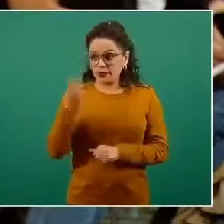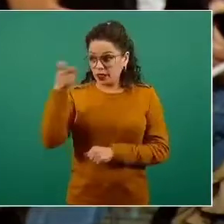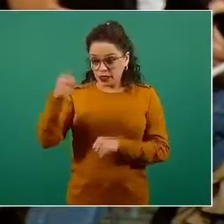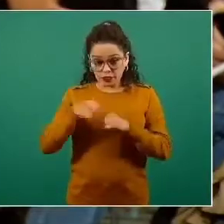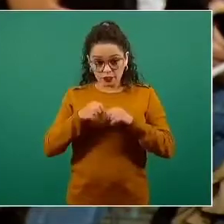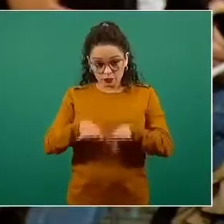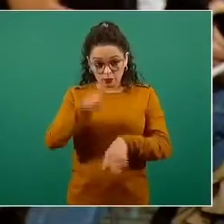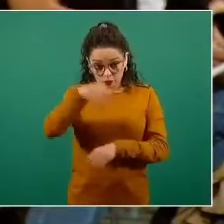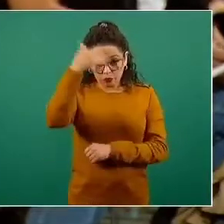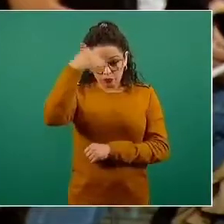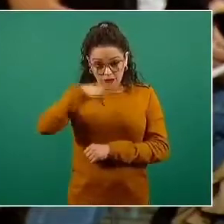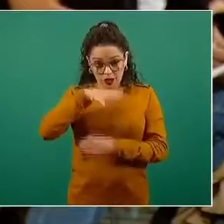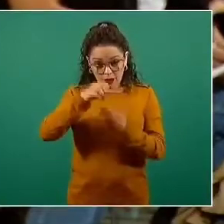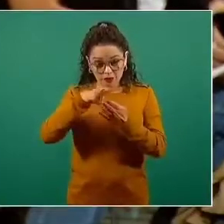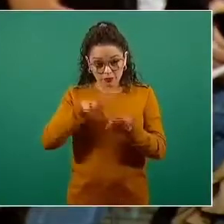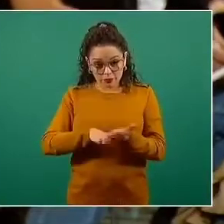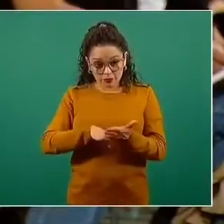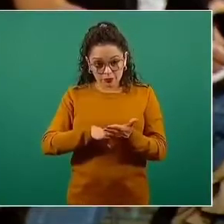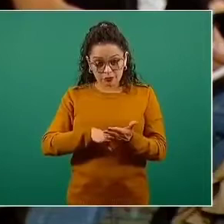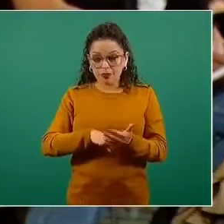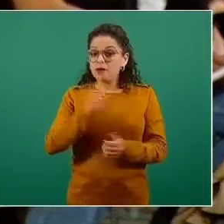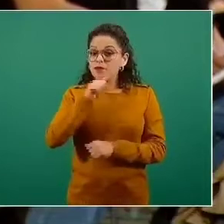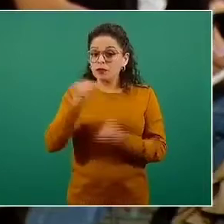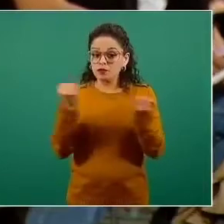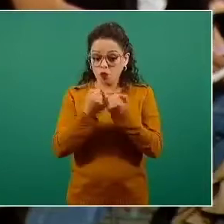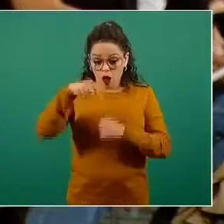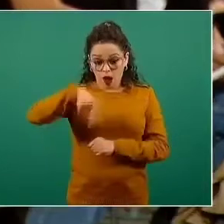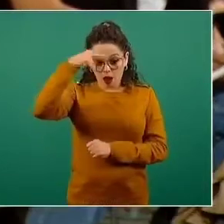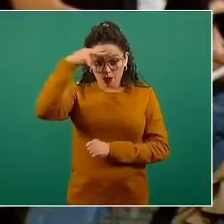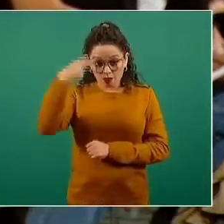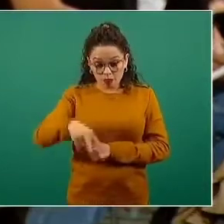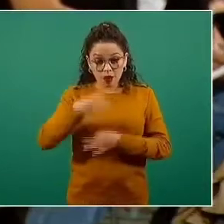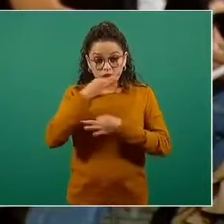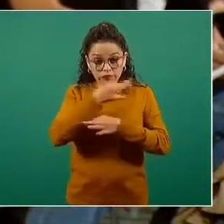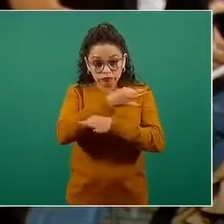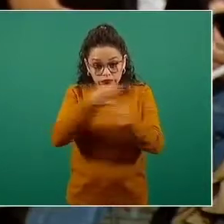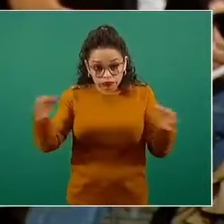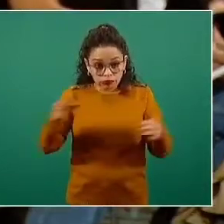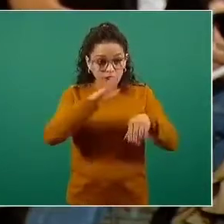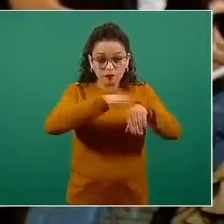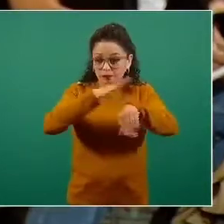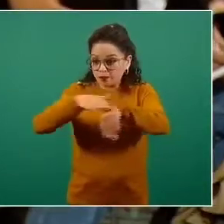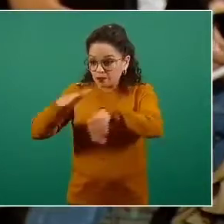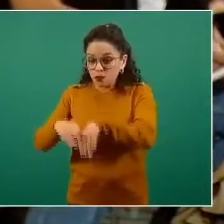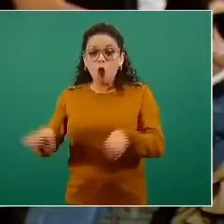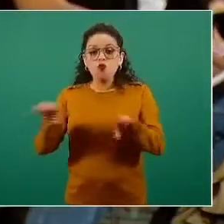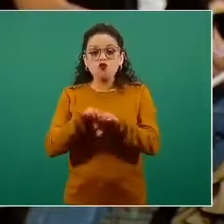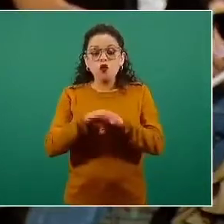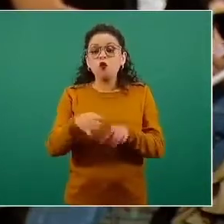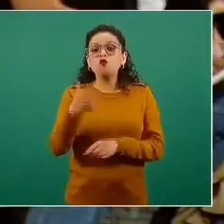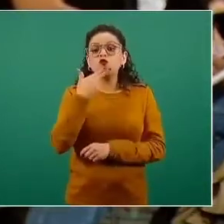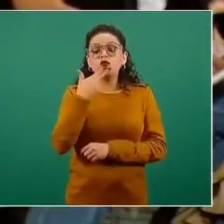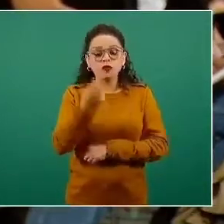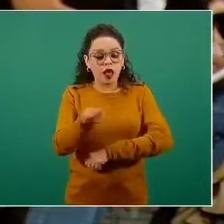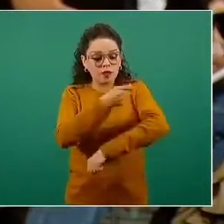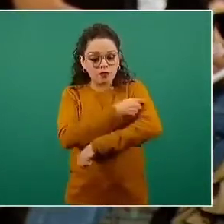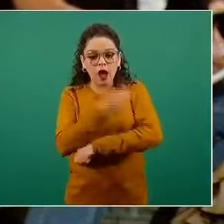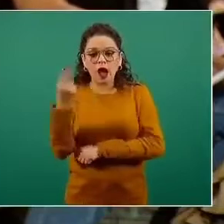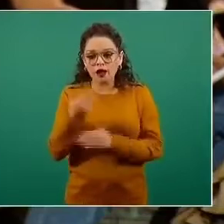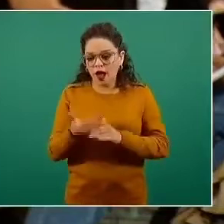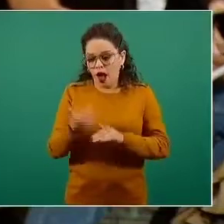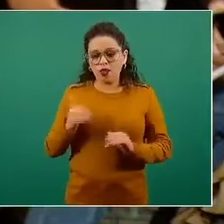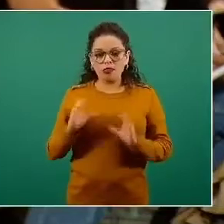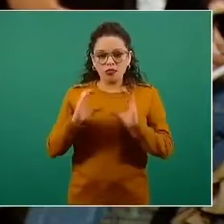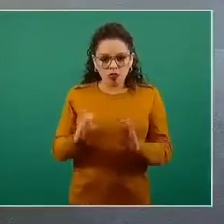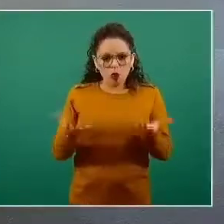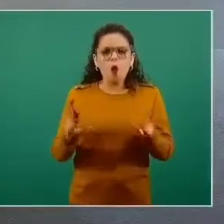contemplada y si va a pasar algo así en México? ¿Y cuáles serían las advertencias de utilización de esta vacuna? Sí. Y final una tercera